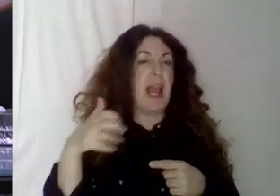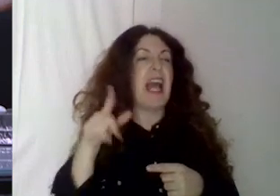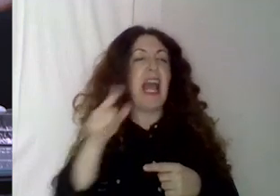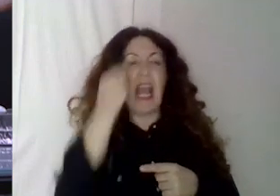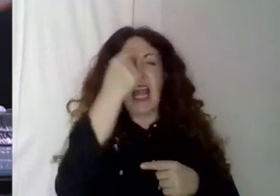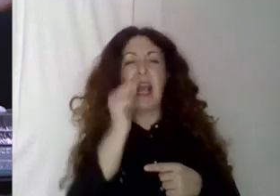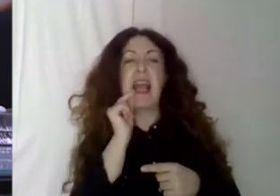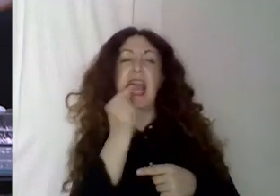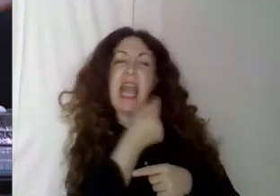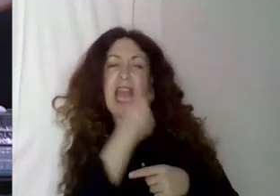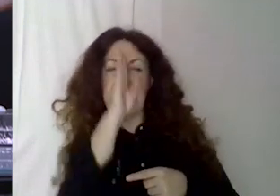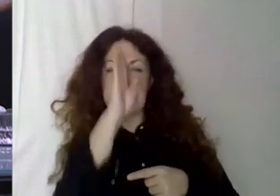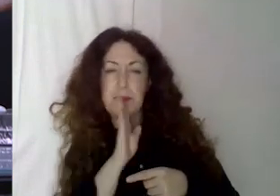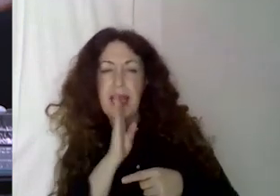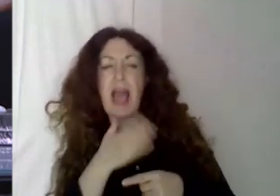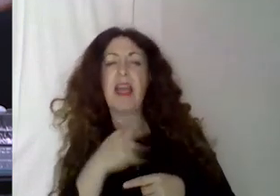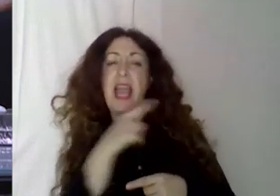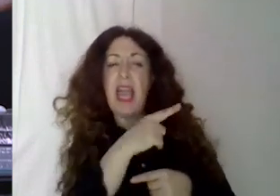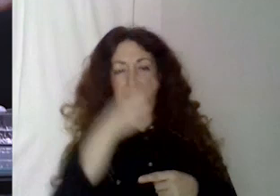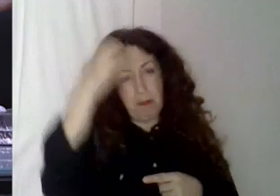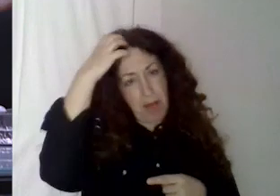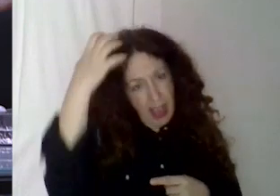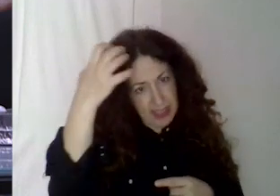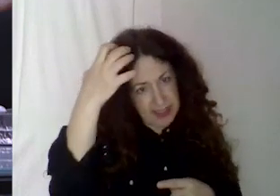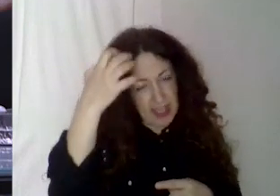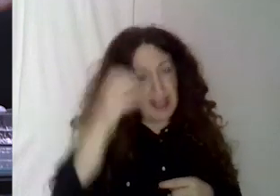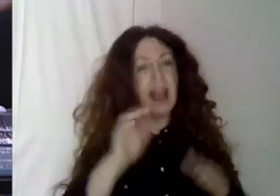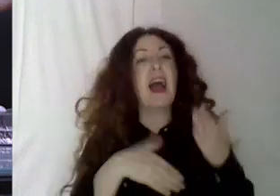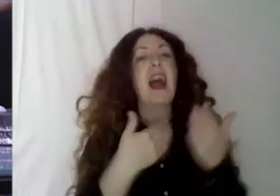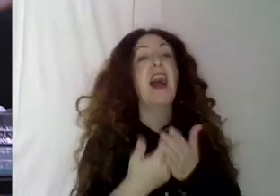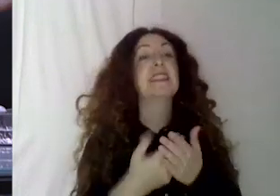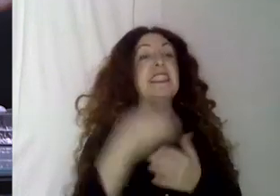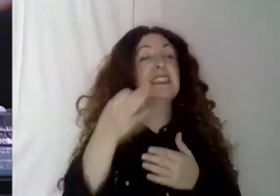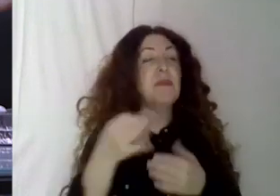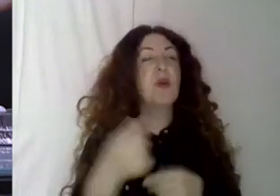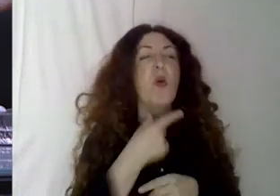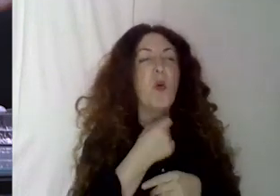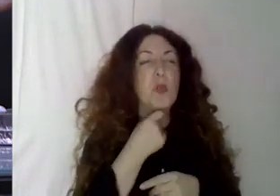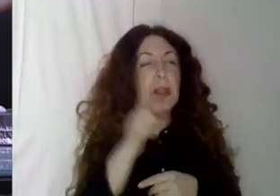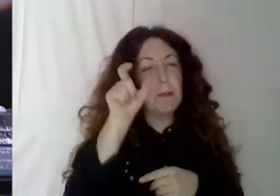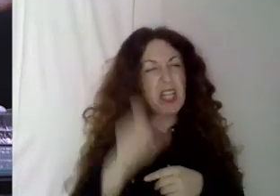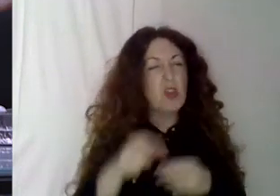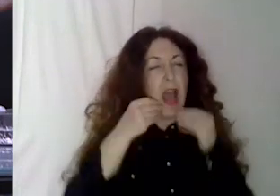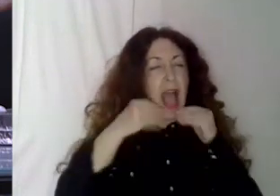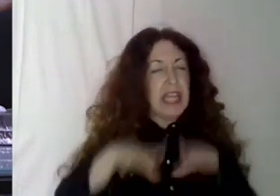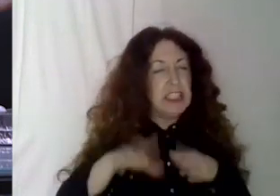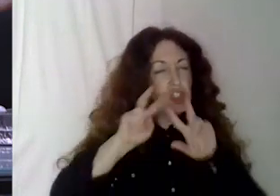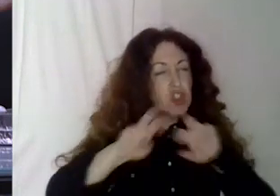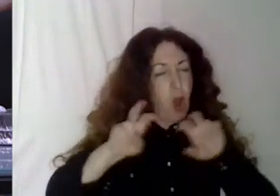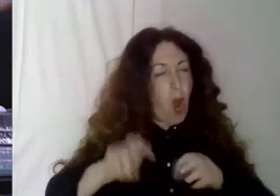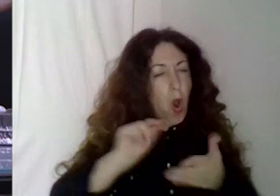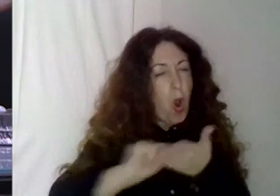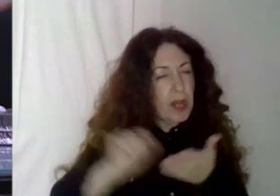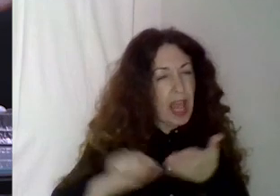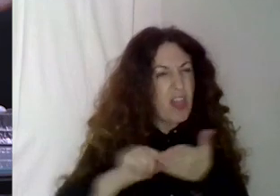tenemos, siempre nos fascina. Entonces, como estaba diciendo, violaciones, asesinatos, todo este tipo de cuestiones que no son las